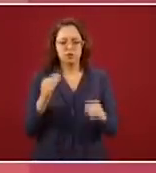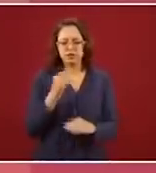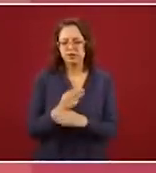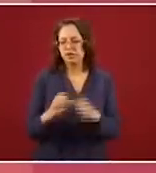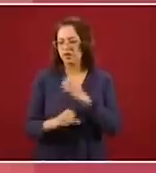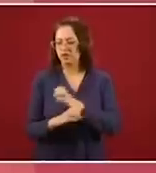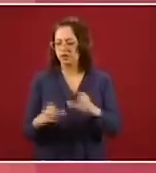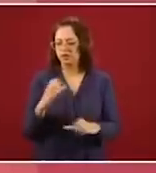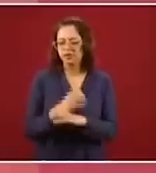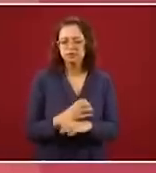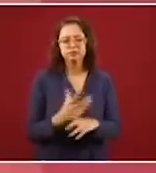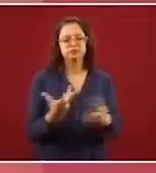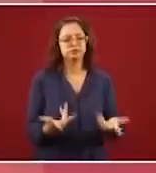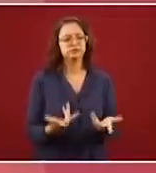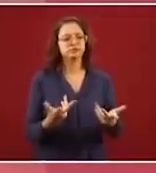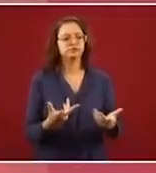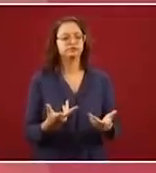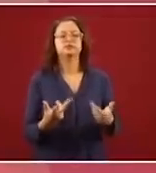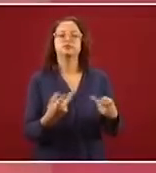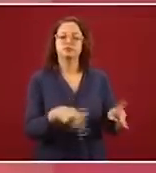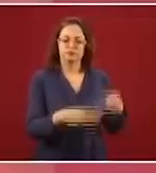vendiendo el avión o